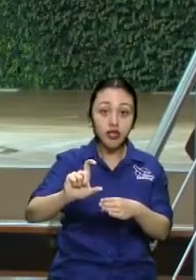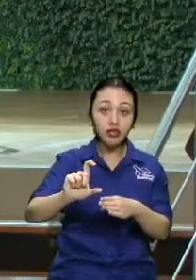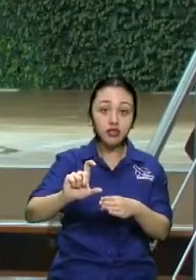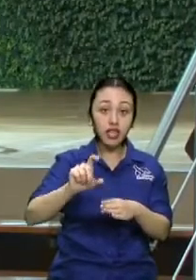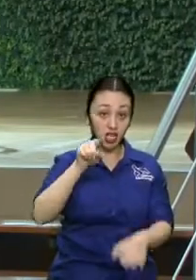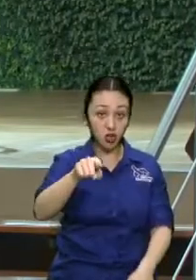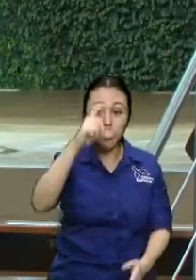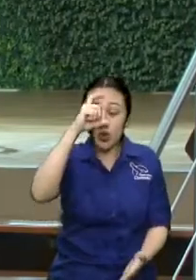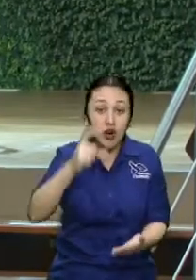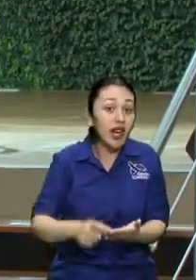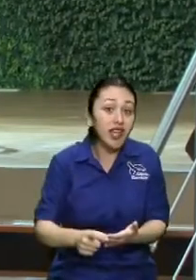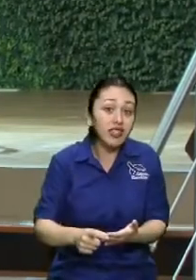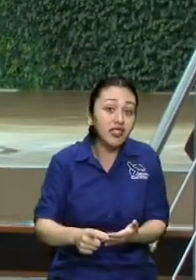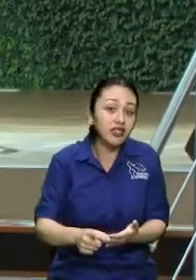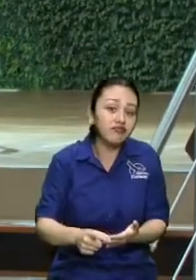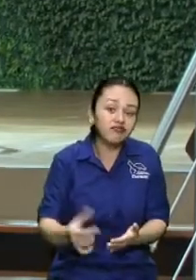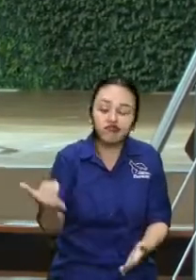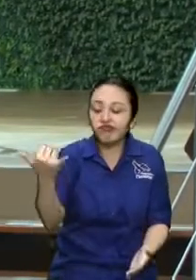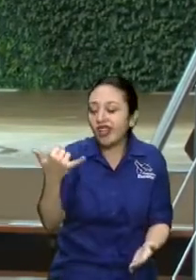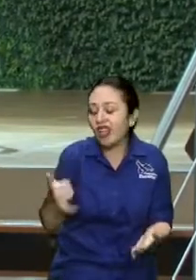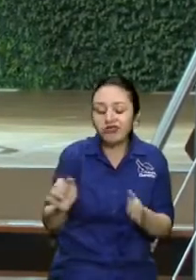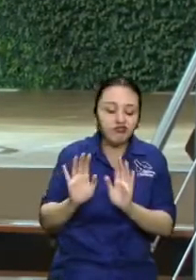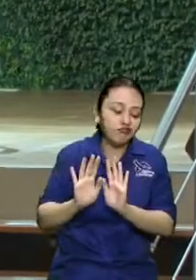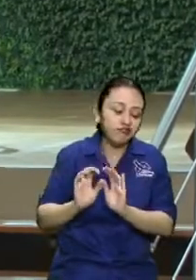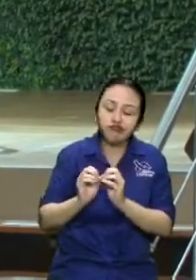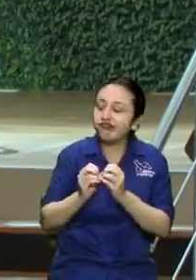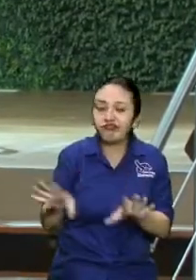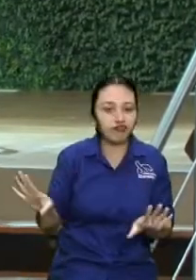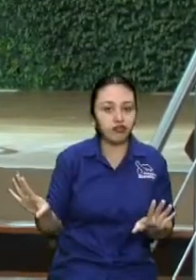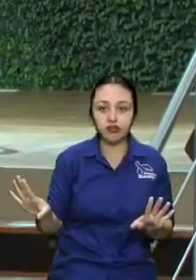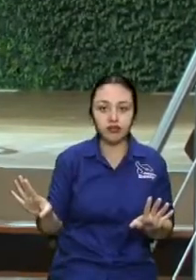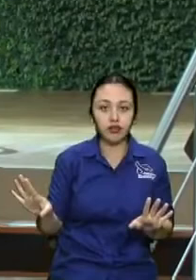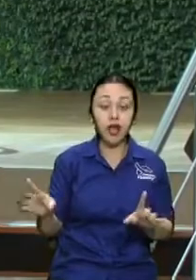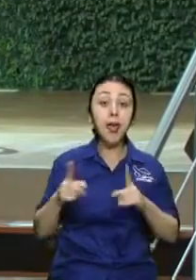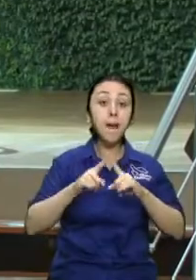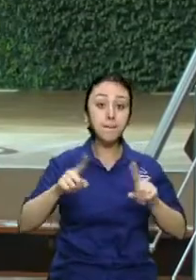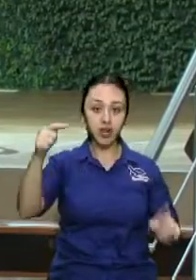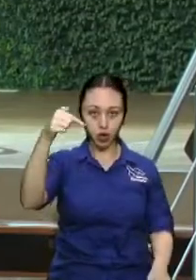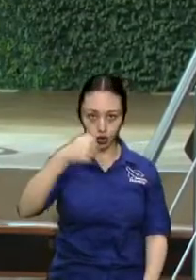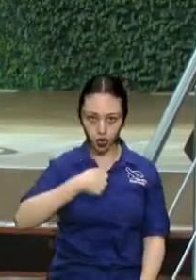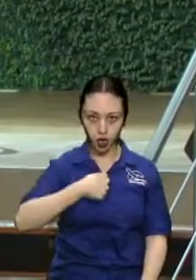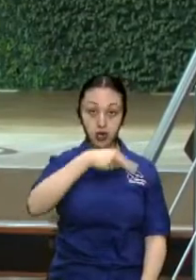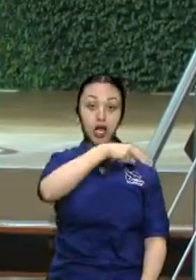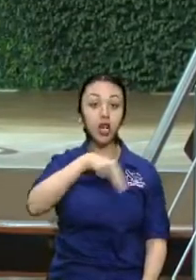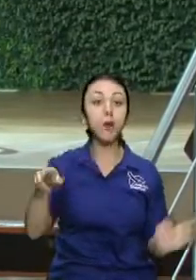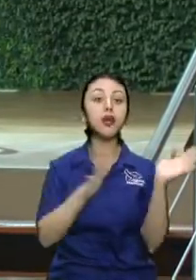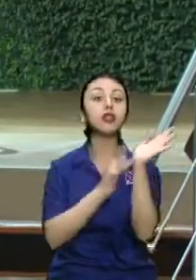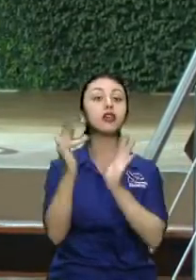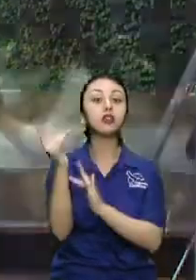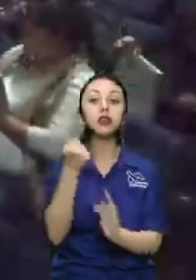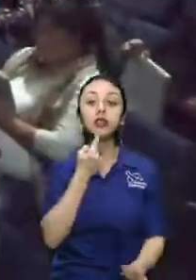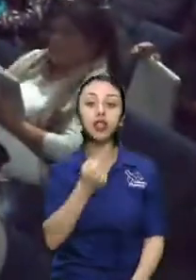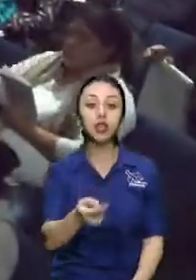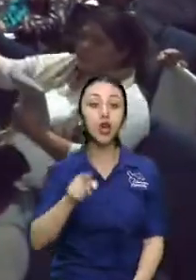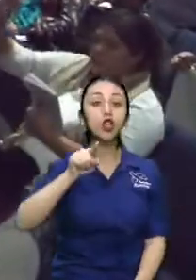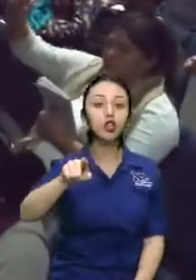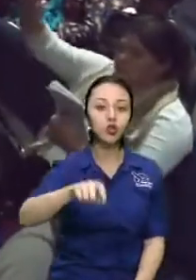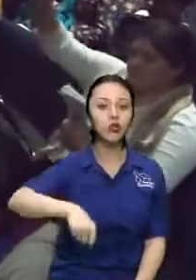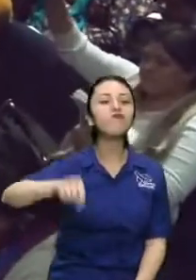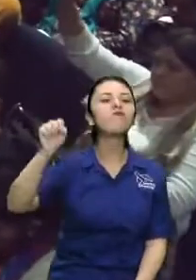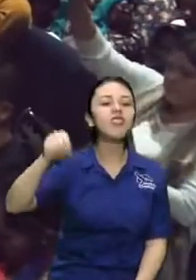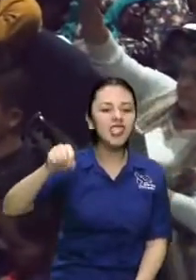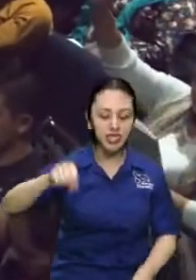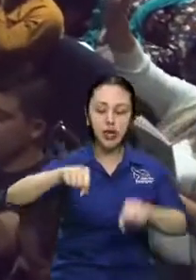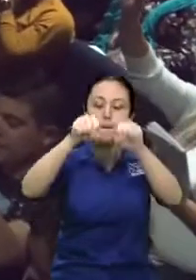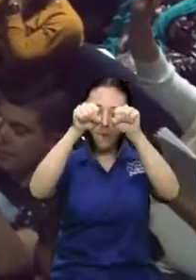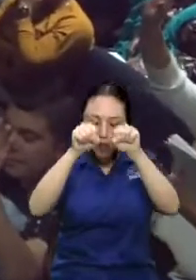perder. Entonces ahora yo vengo en el nombre del Señor a decirte, tú sí puedes hacerlo. Tú